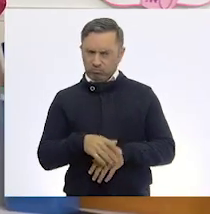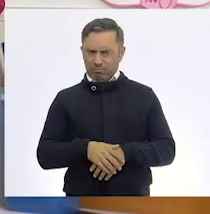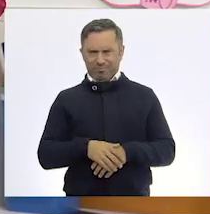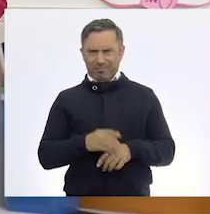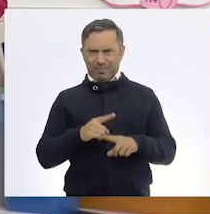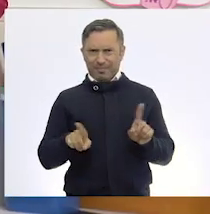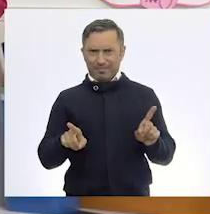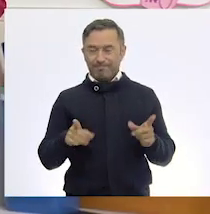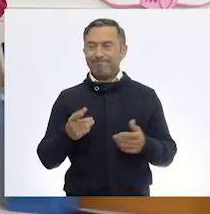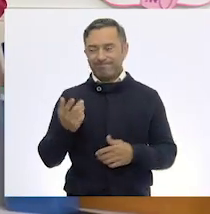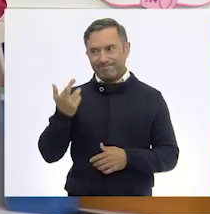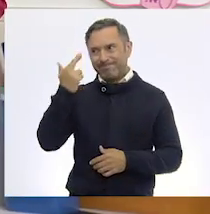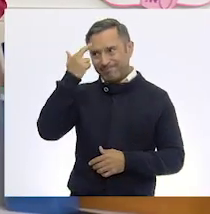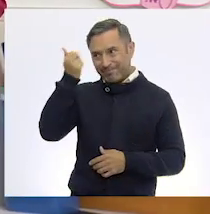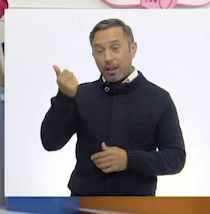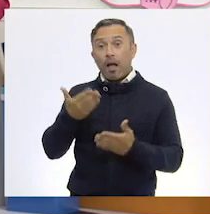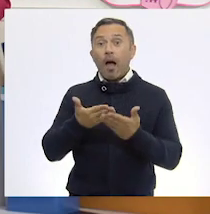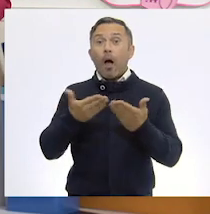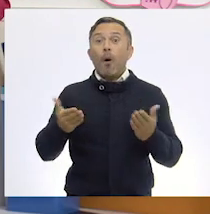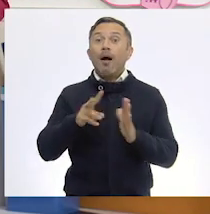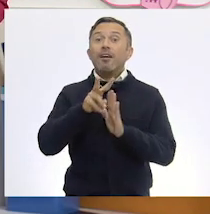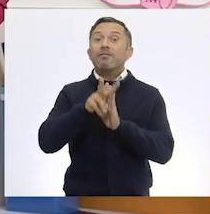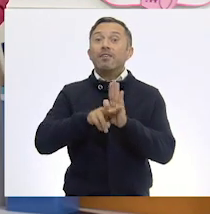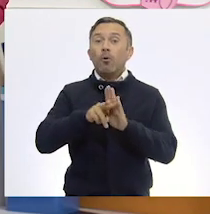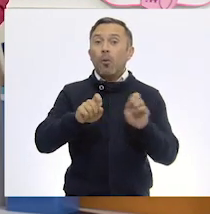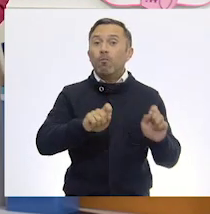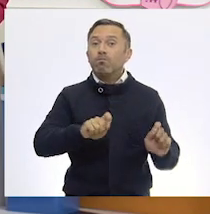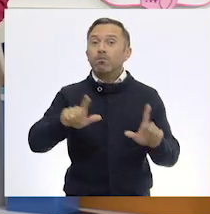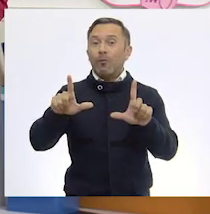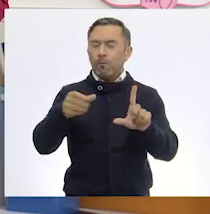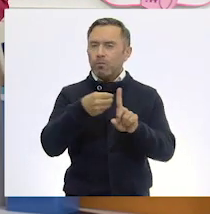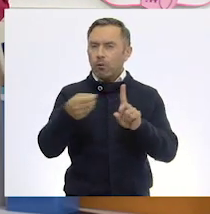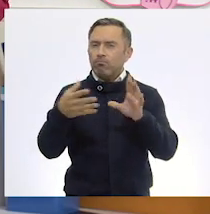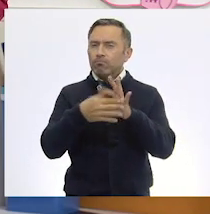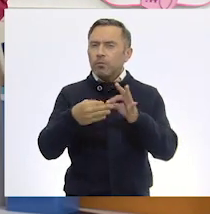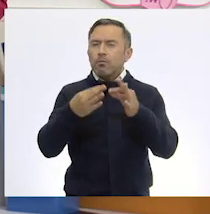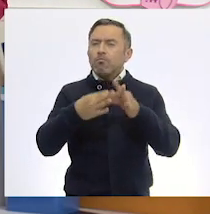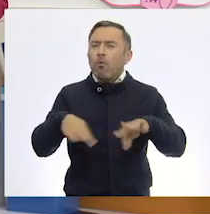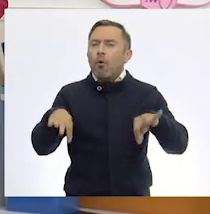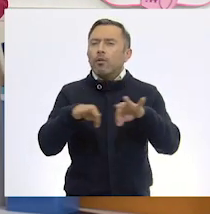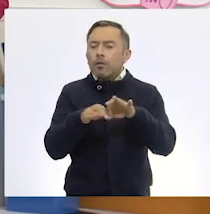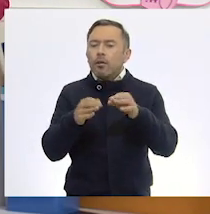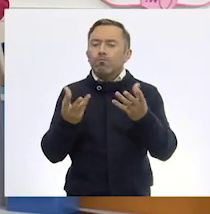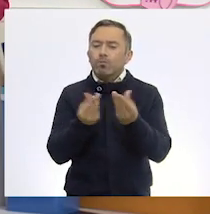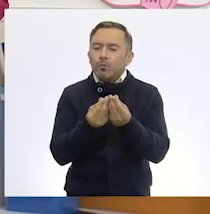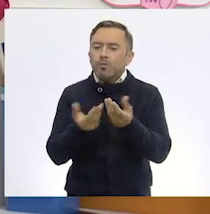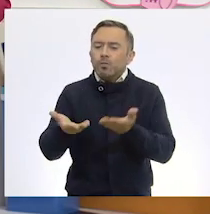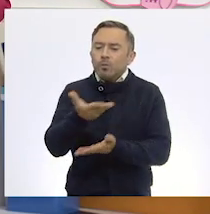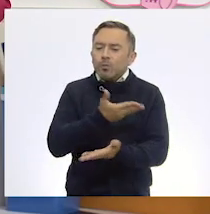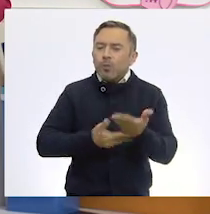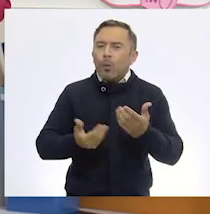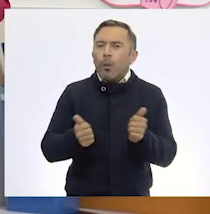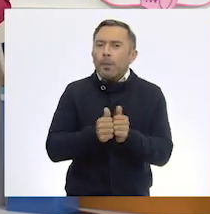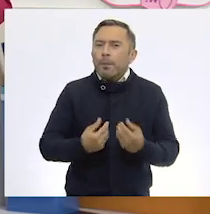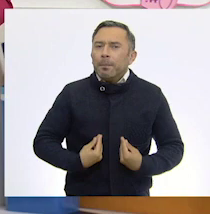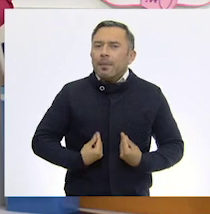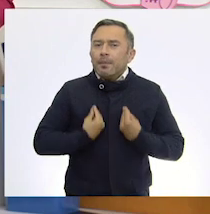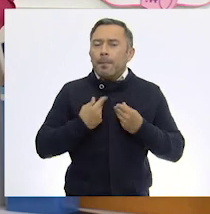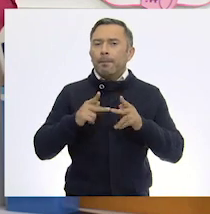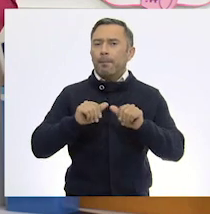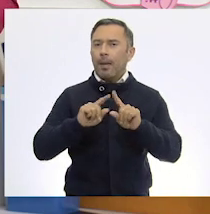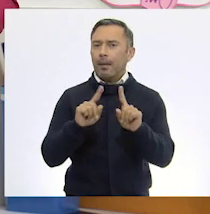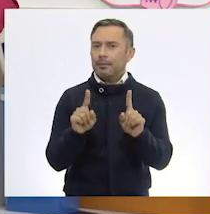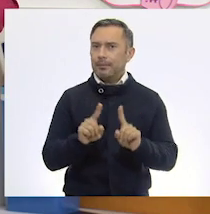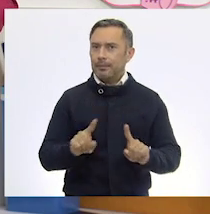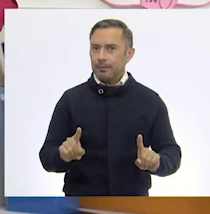video que habla sobre la importancia de las reglas de una convivencia pacífica, lo cual nos lleva a considerar hablar de